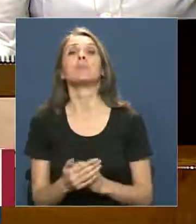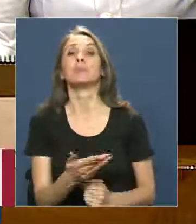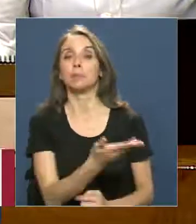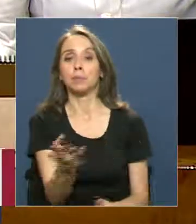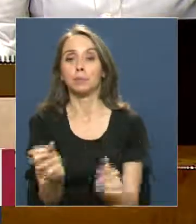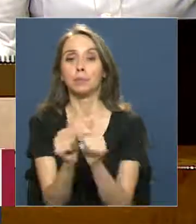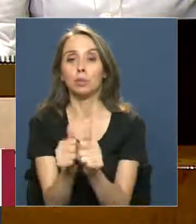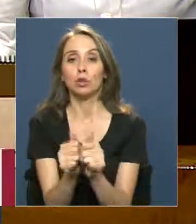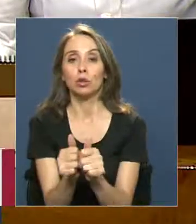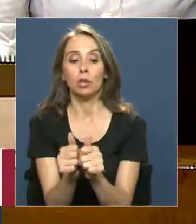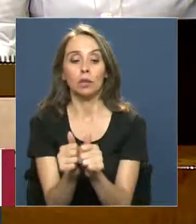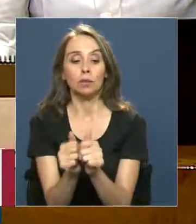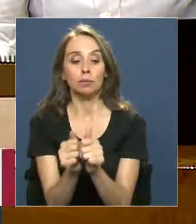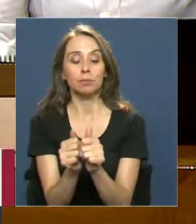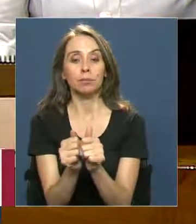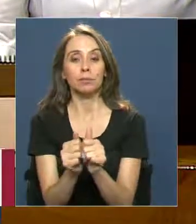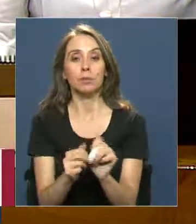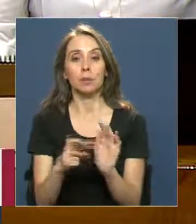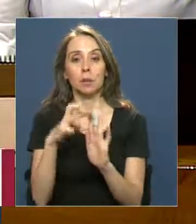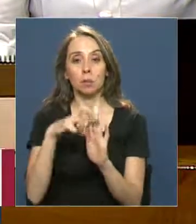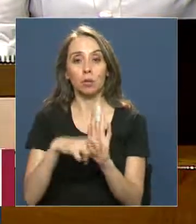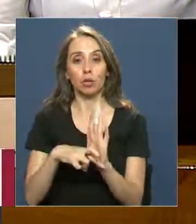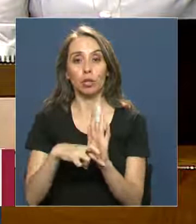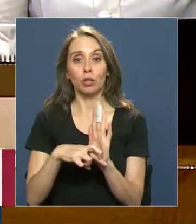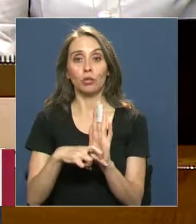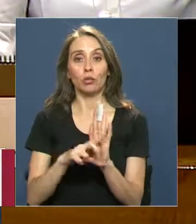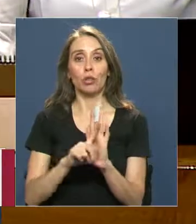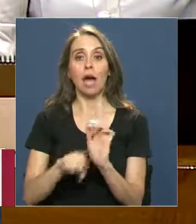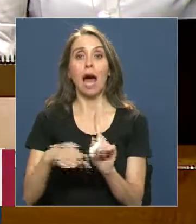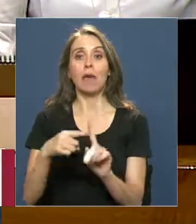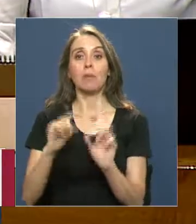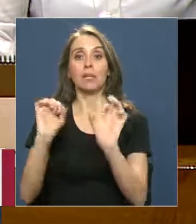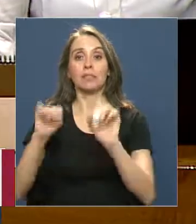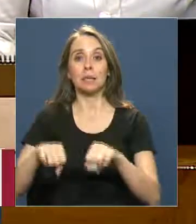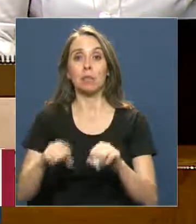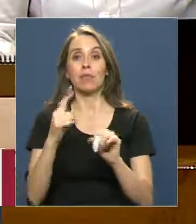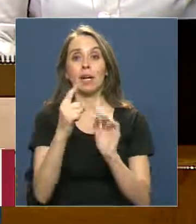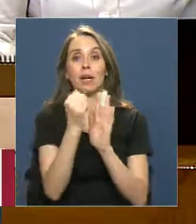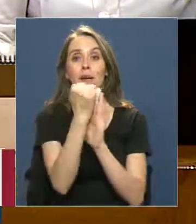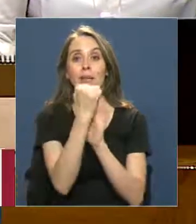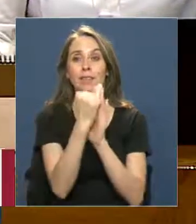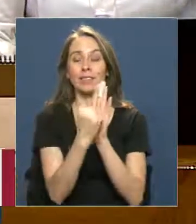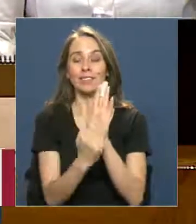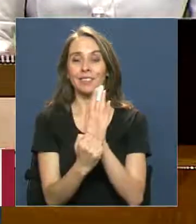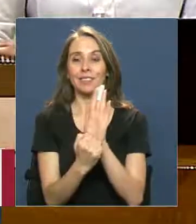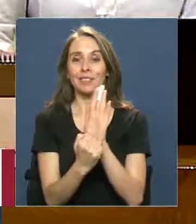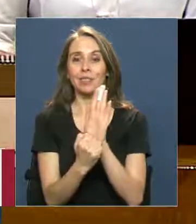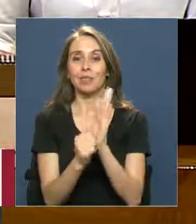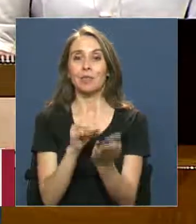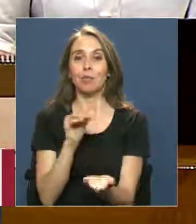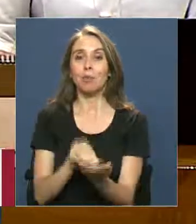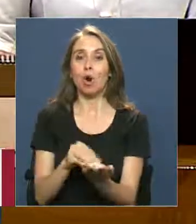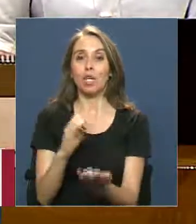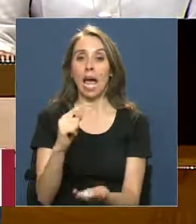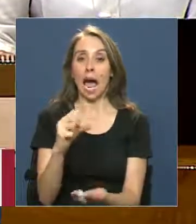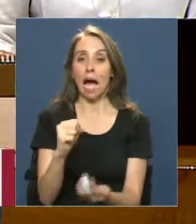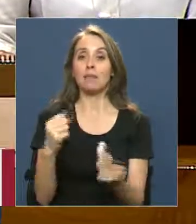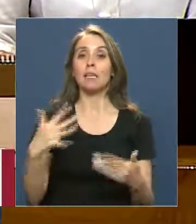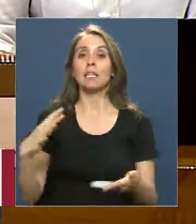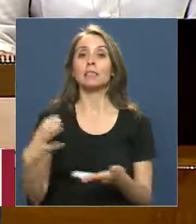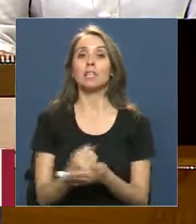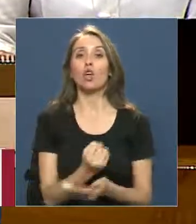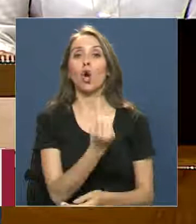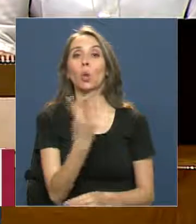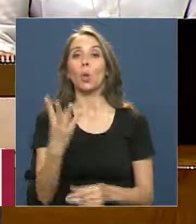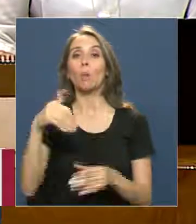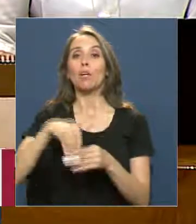Estimados colegas, el proyecto además queda aprobado en particular, dejando constancia de haberse alcanzado